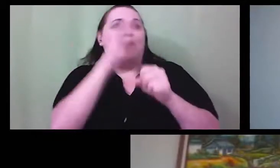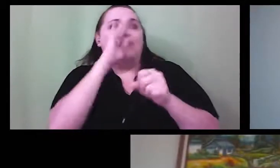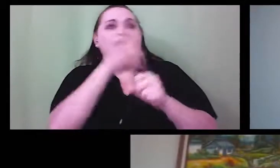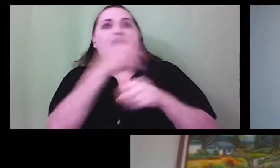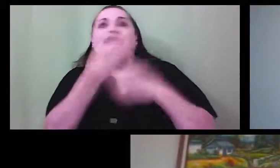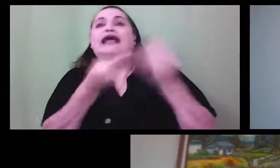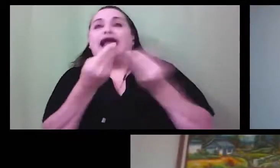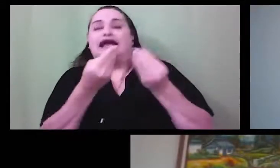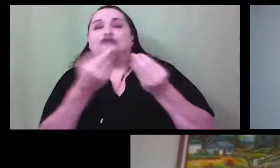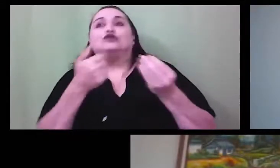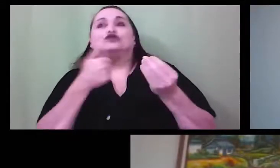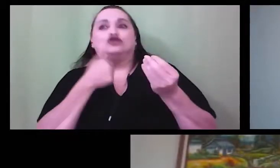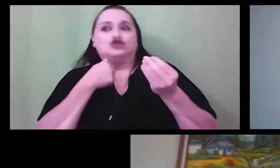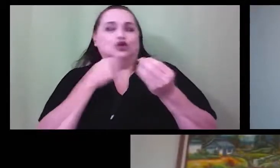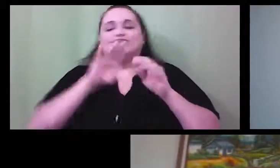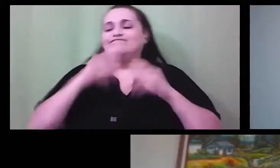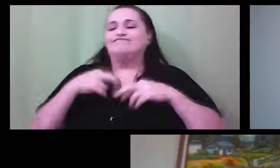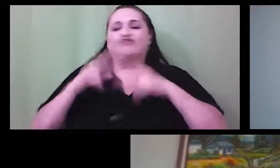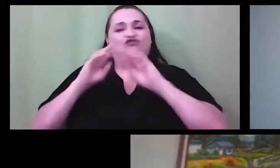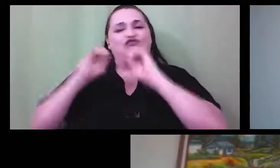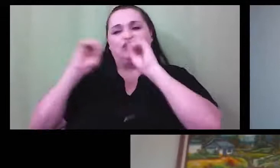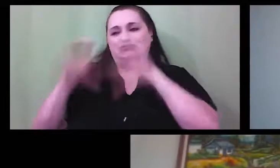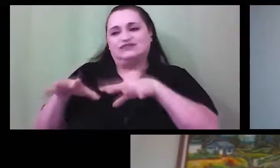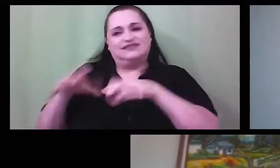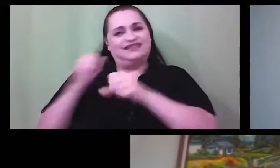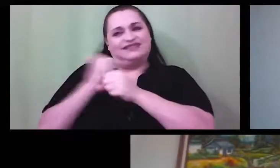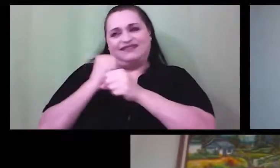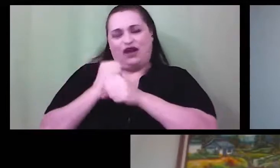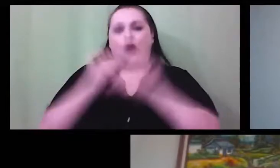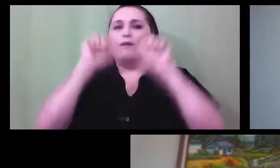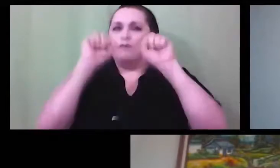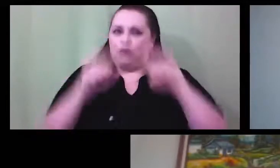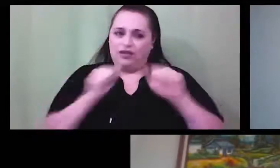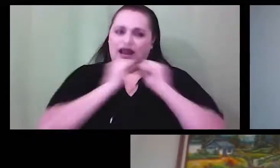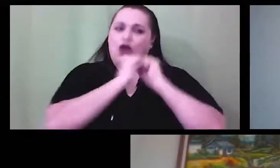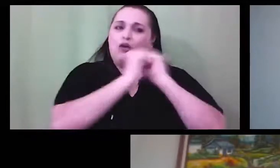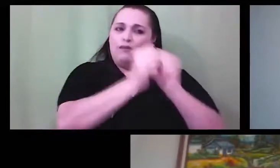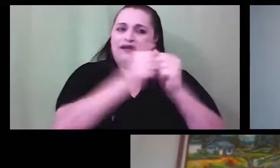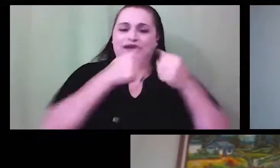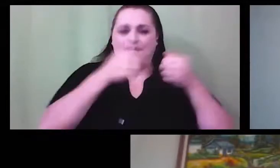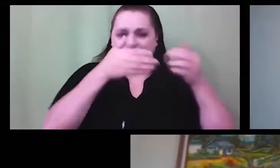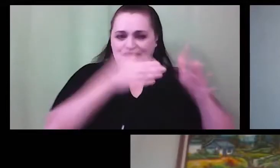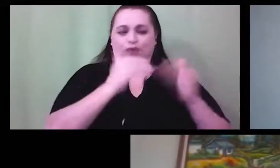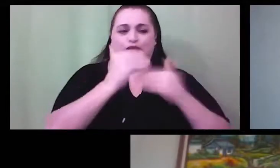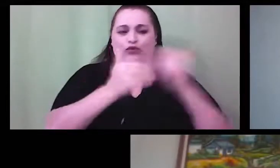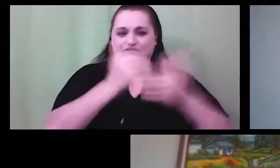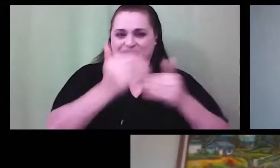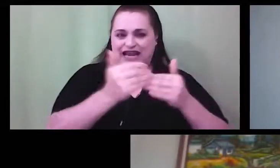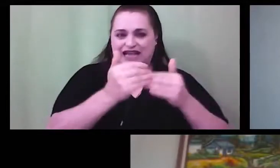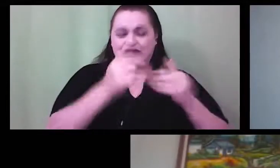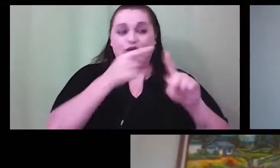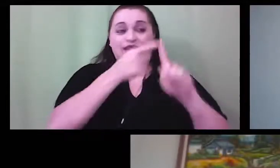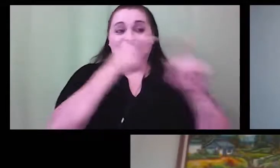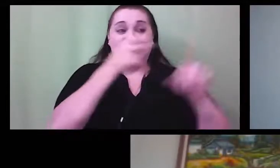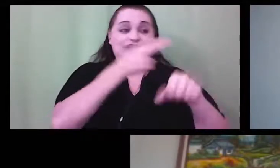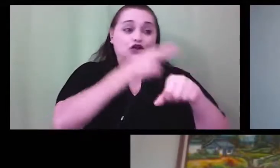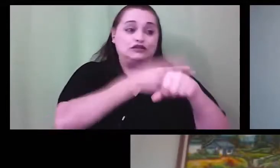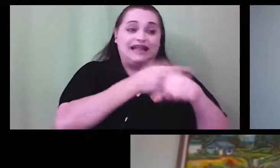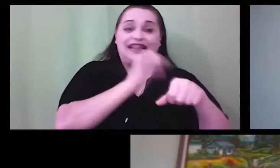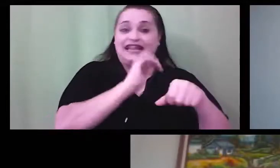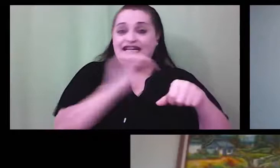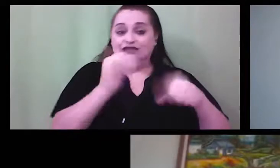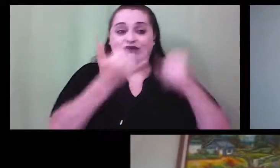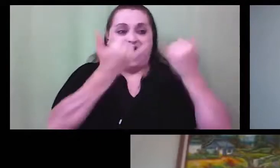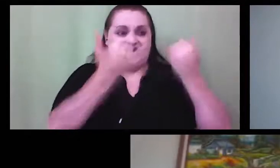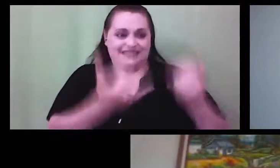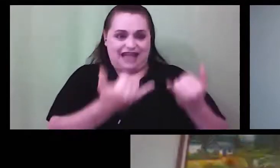¿Verdad? Claro. Yo tuve que dejar de trabajar para poder acompañar a mi hijo en el proceso, tanto desde que venía del hospital de niños y ahora que mi